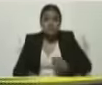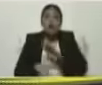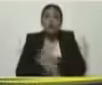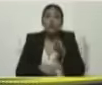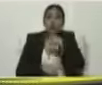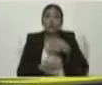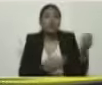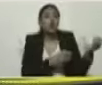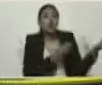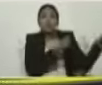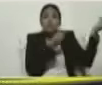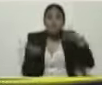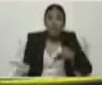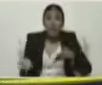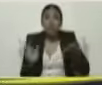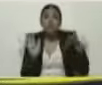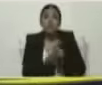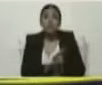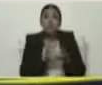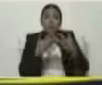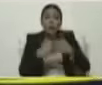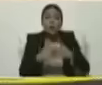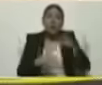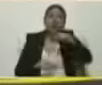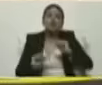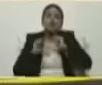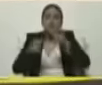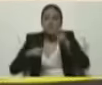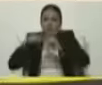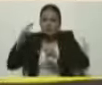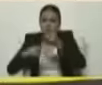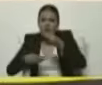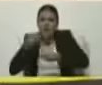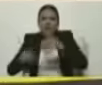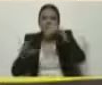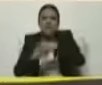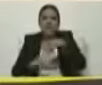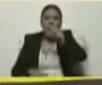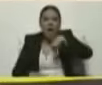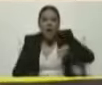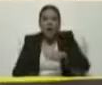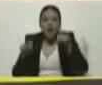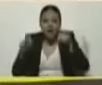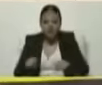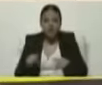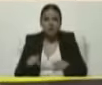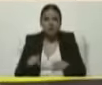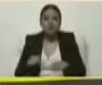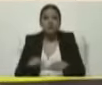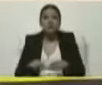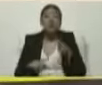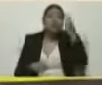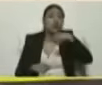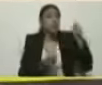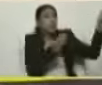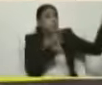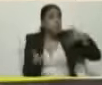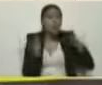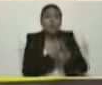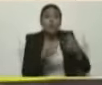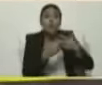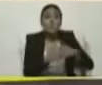estas bombas ya estamos empezando a fabricarlas aquí. A la chita callando, como dicen. Traer estas bombas y estos